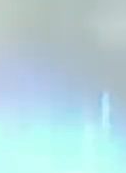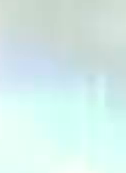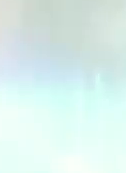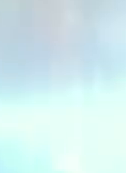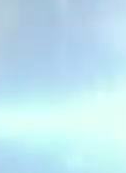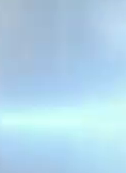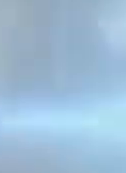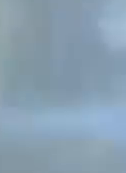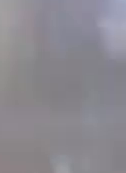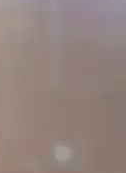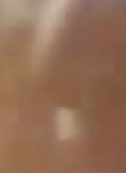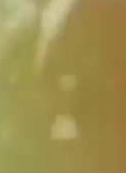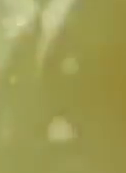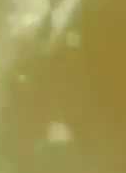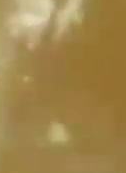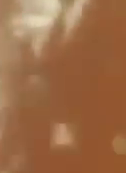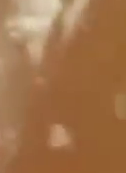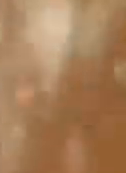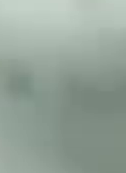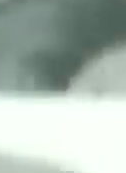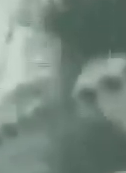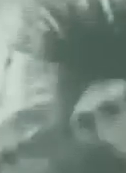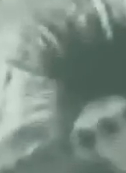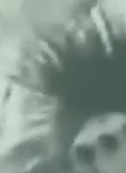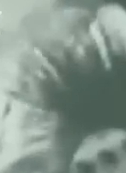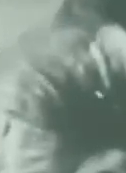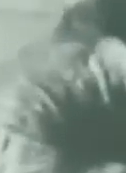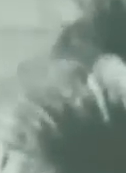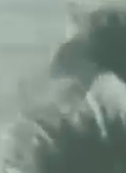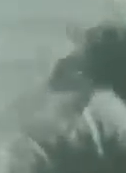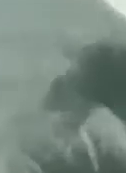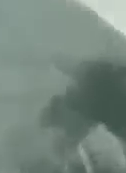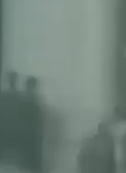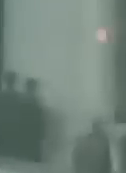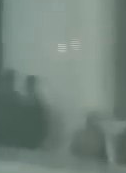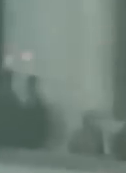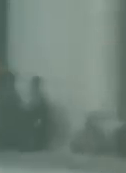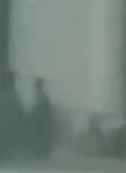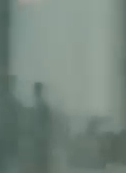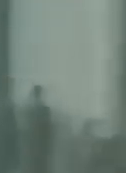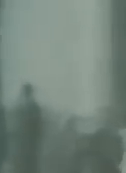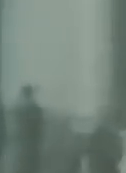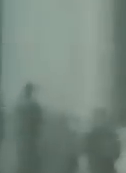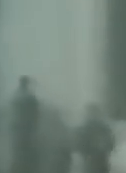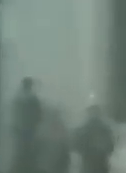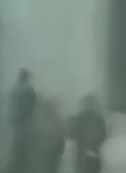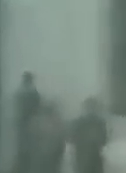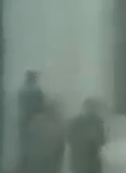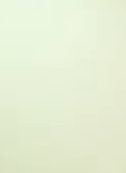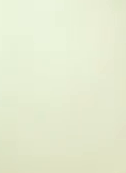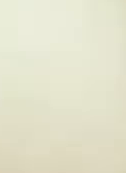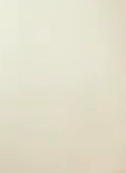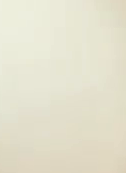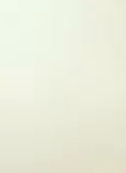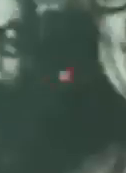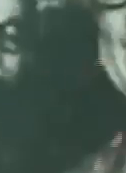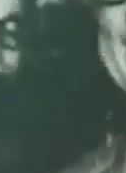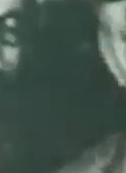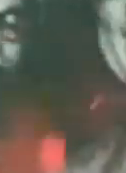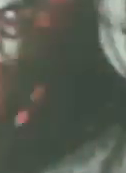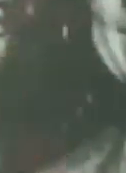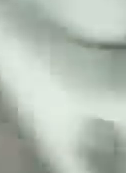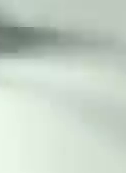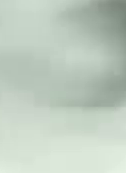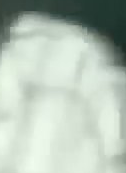que dio al traste con la dictadura de pérez jiménez renunció a su curul al darse cuenta del final con el